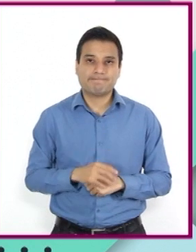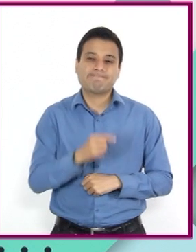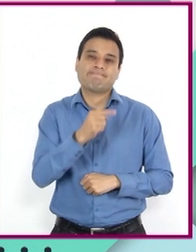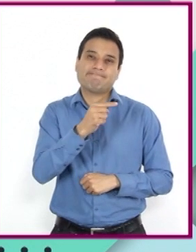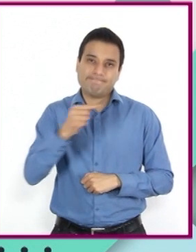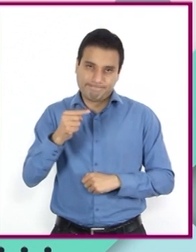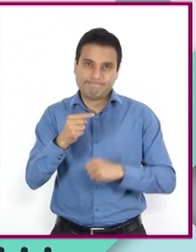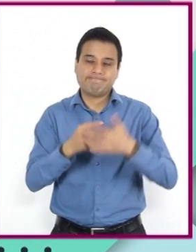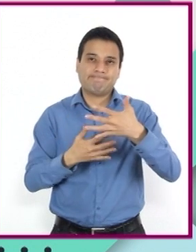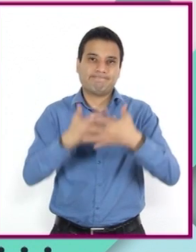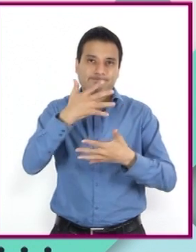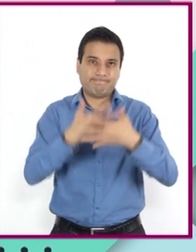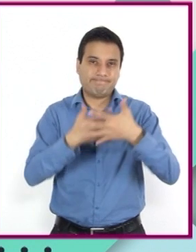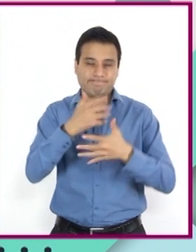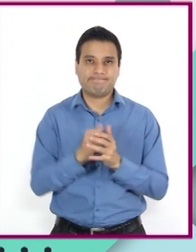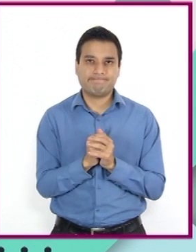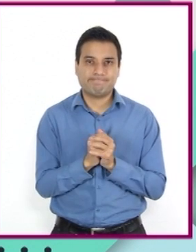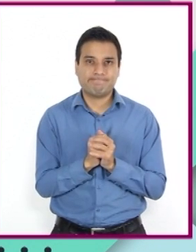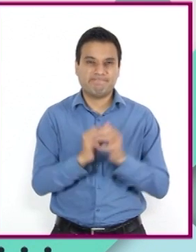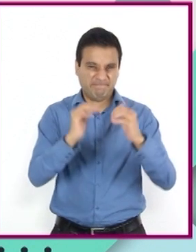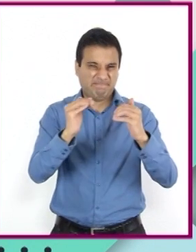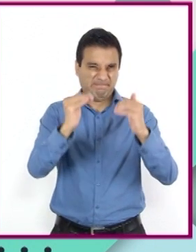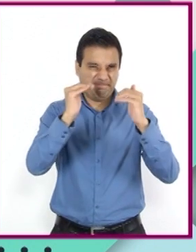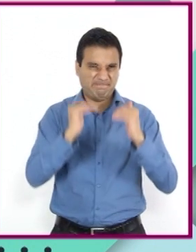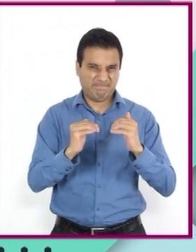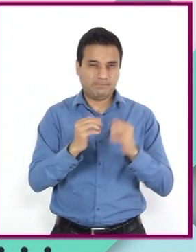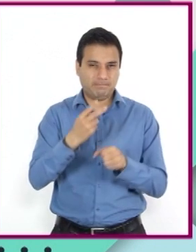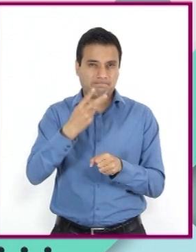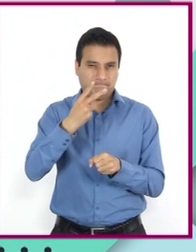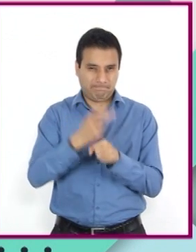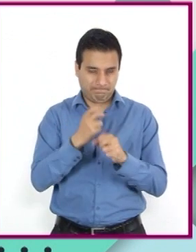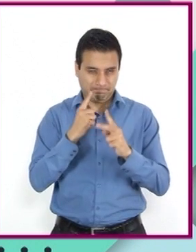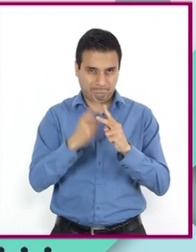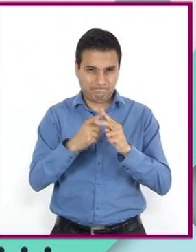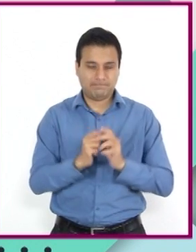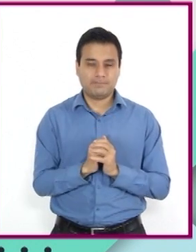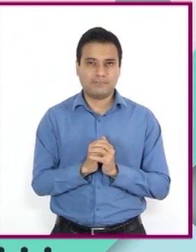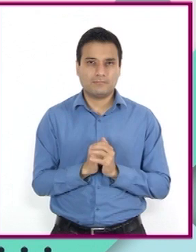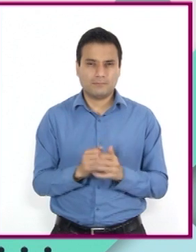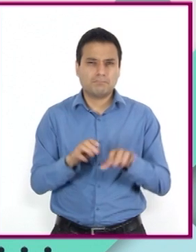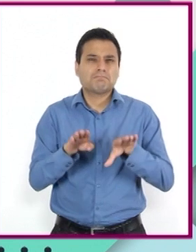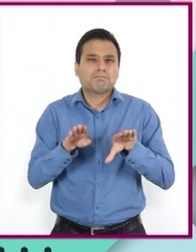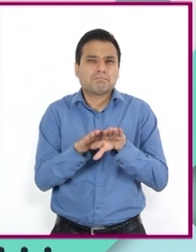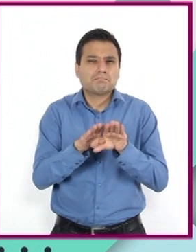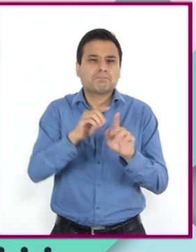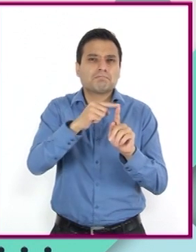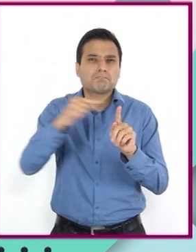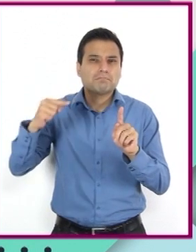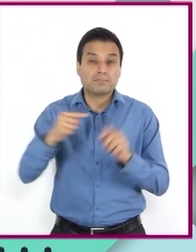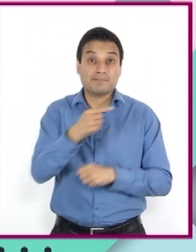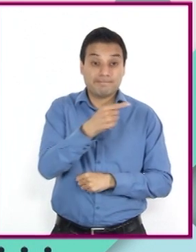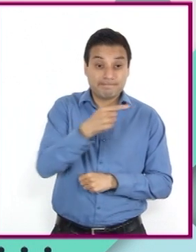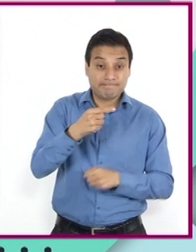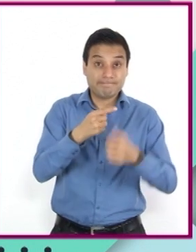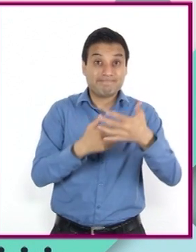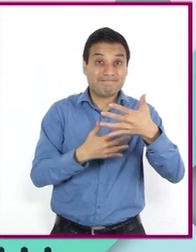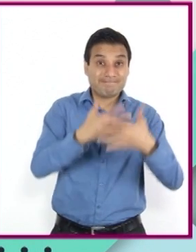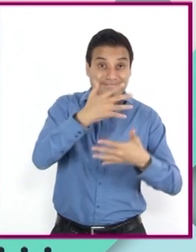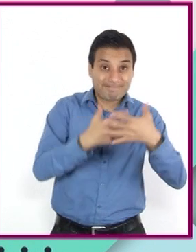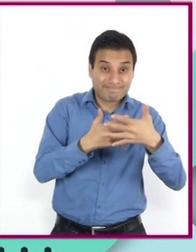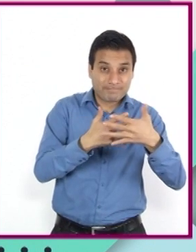negativo. Ahora continuemos con la segunda operación. ¿Cómo se divide 15 negativo entre